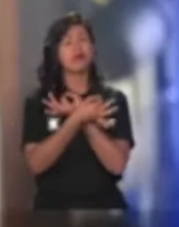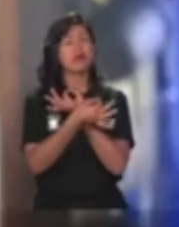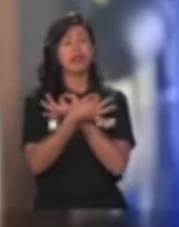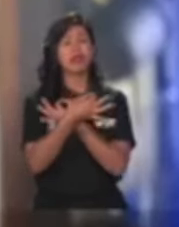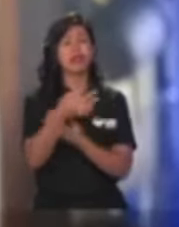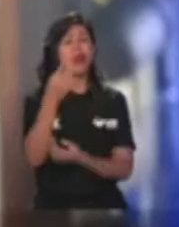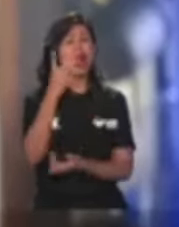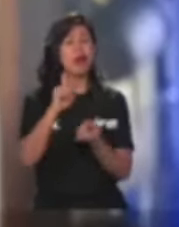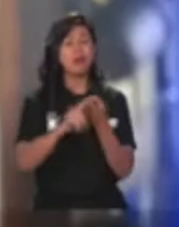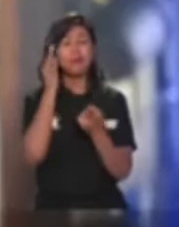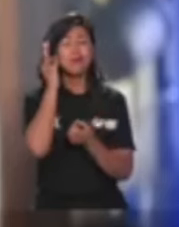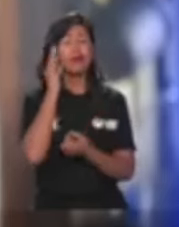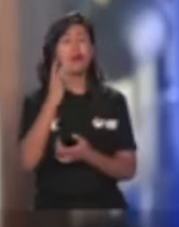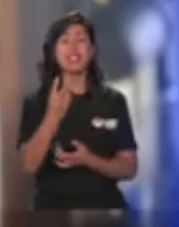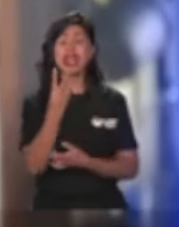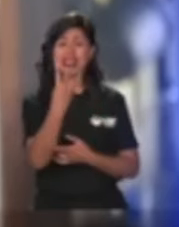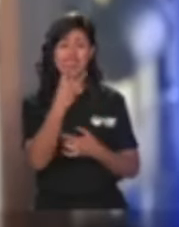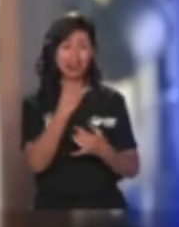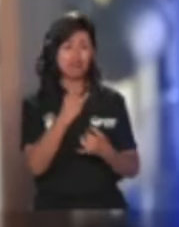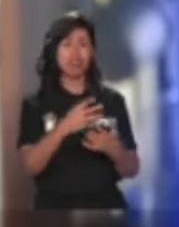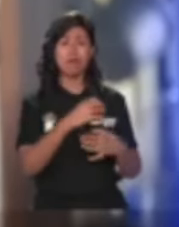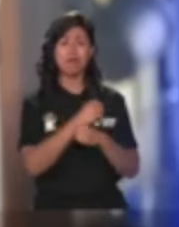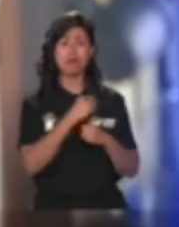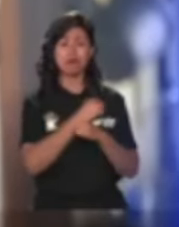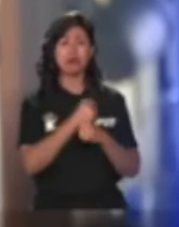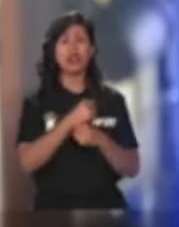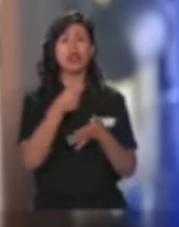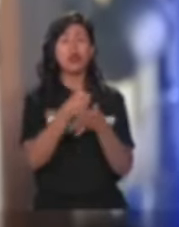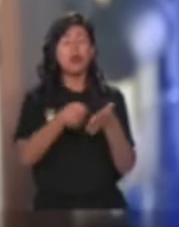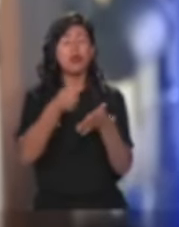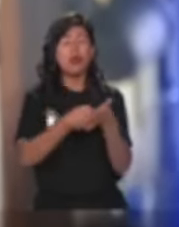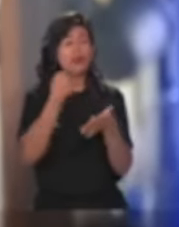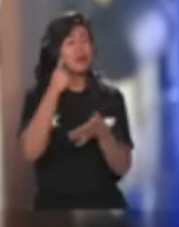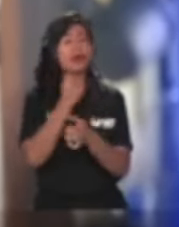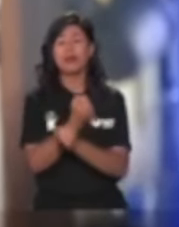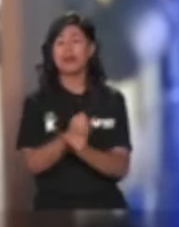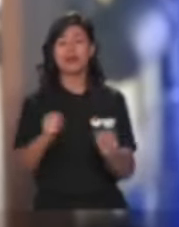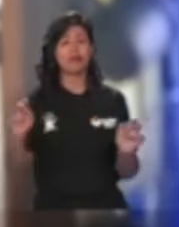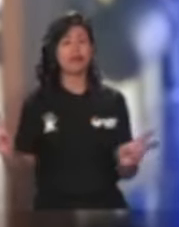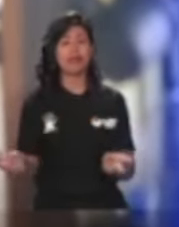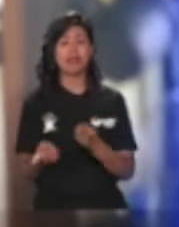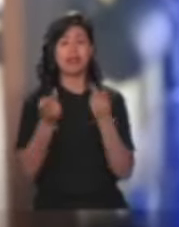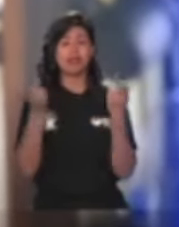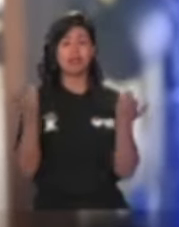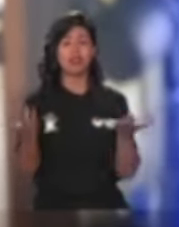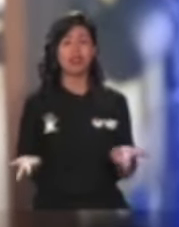y luchamos para salvarla, pero no se pudo. Me dijo,